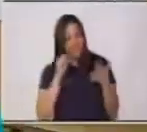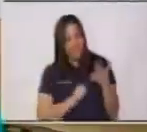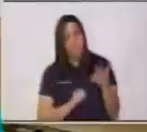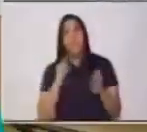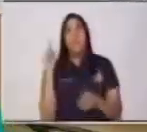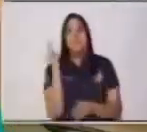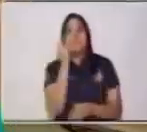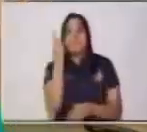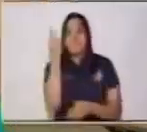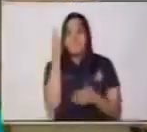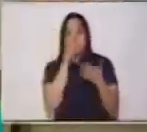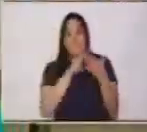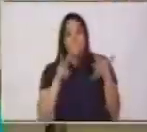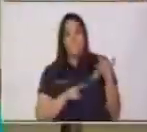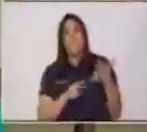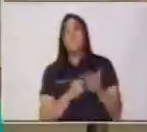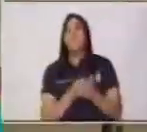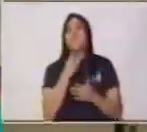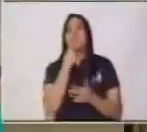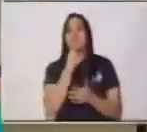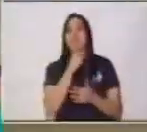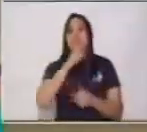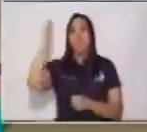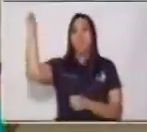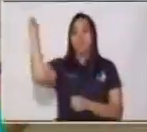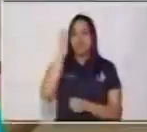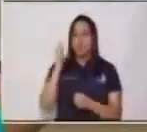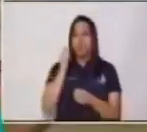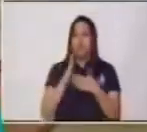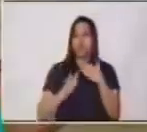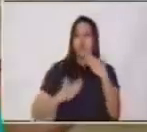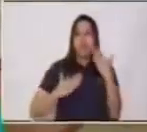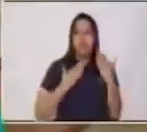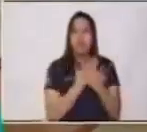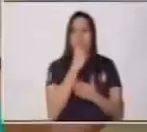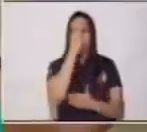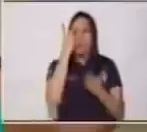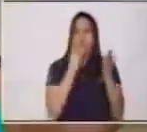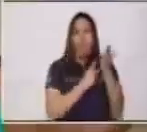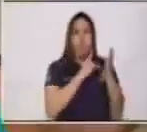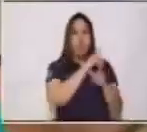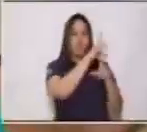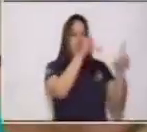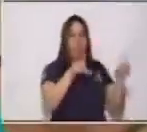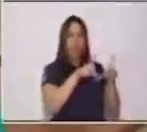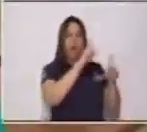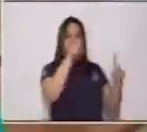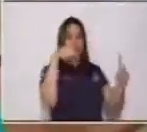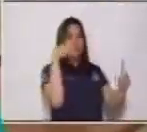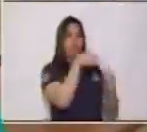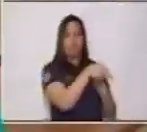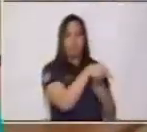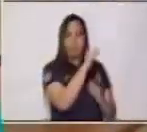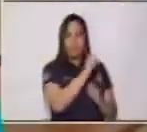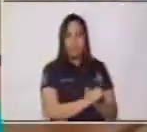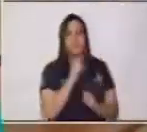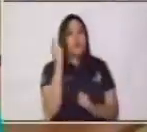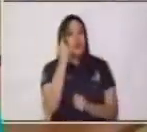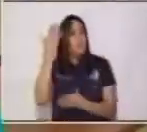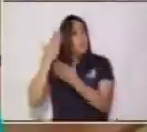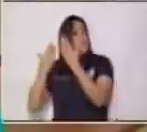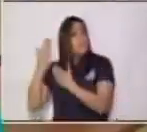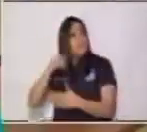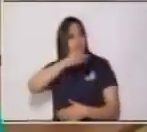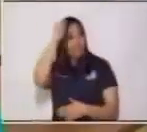Vamos a leer acá: el rayo que cayó 2 veces en el mismo sitio. Hubo una vez un